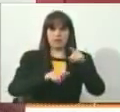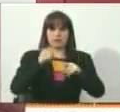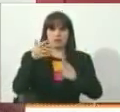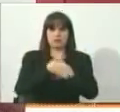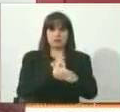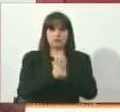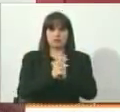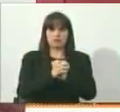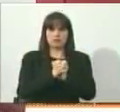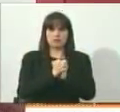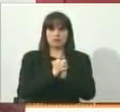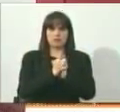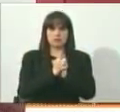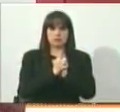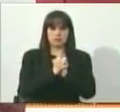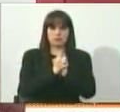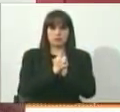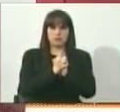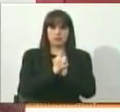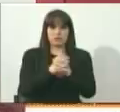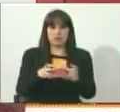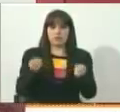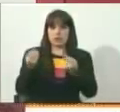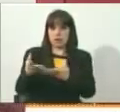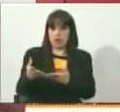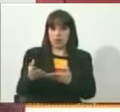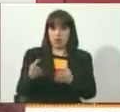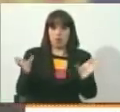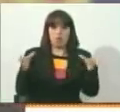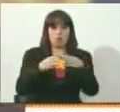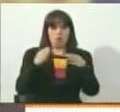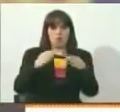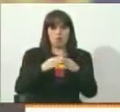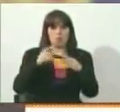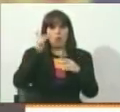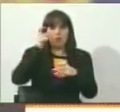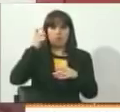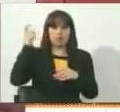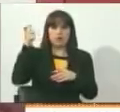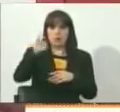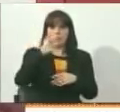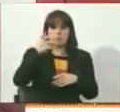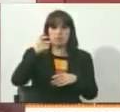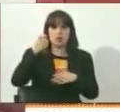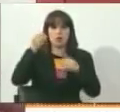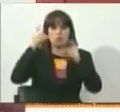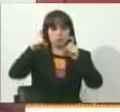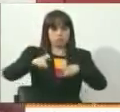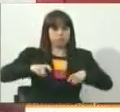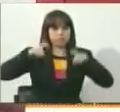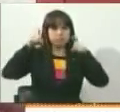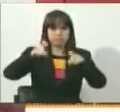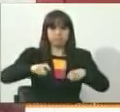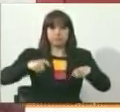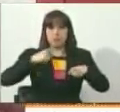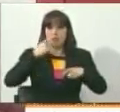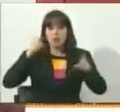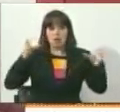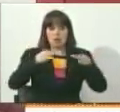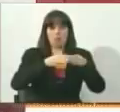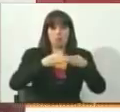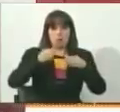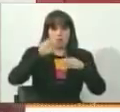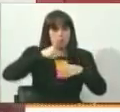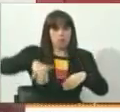Chávez. Predios entregados. Un grupo de campesinos a familia. Ahora viene un juez agrario y toma una decisión de quitarle la